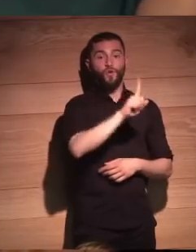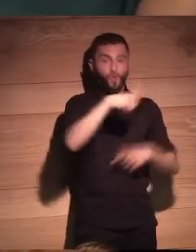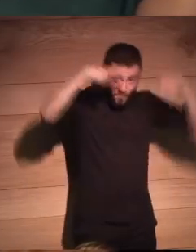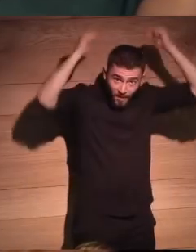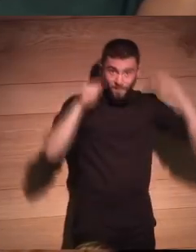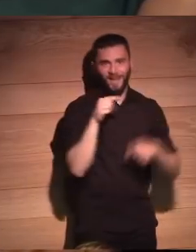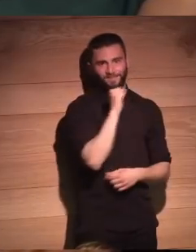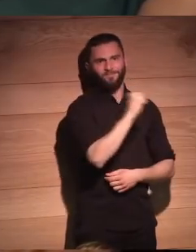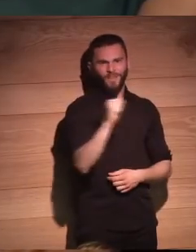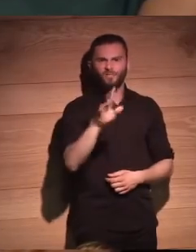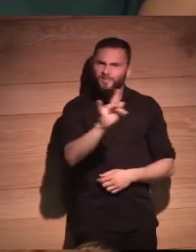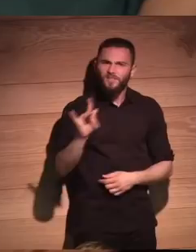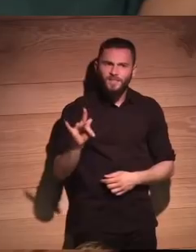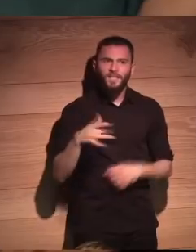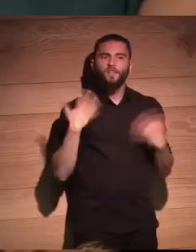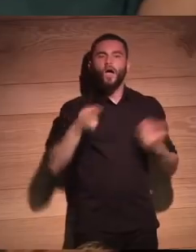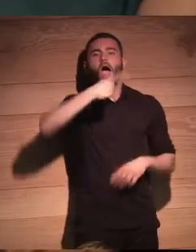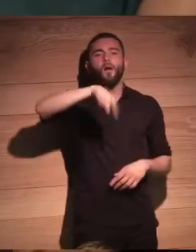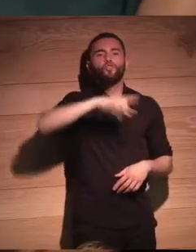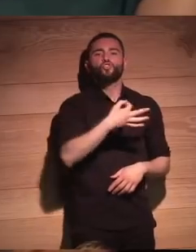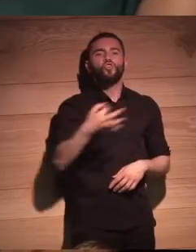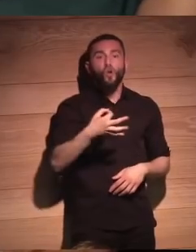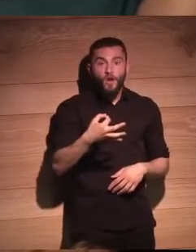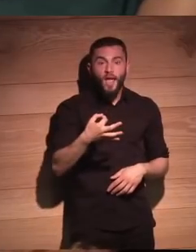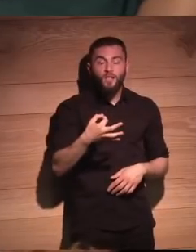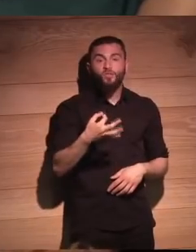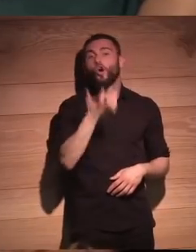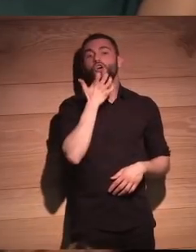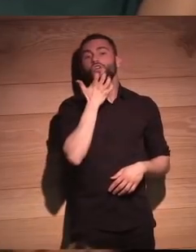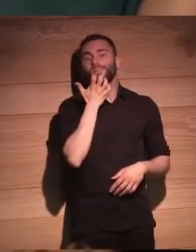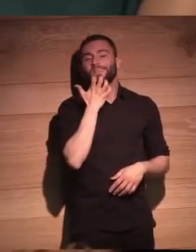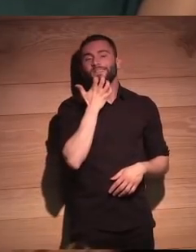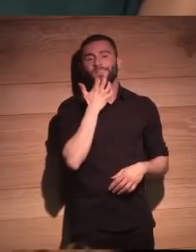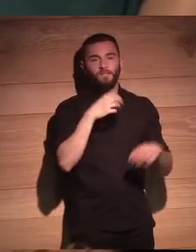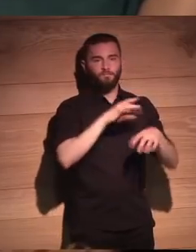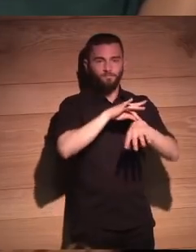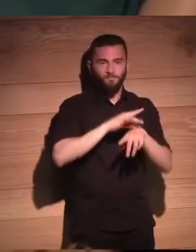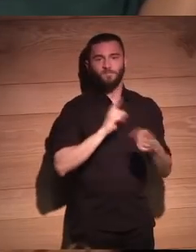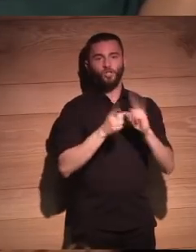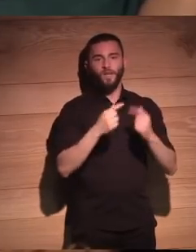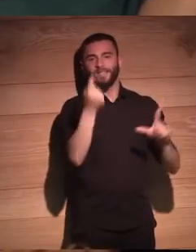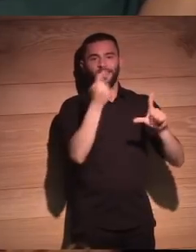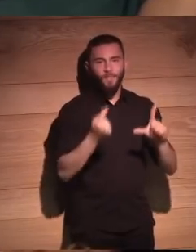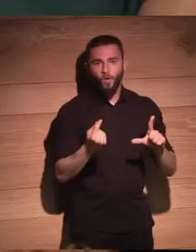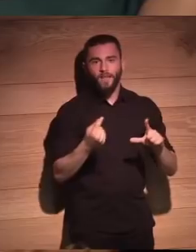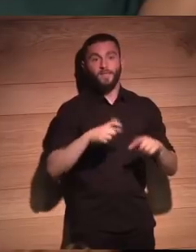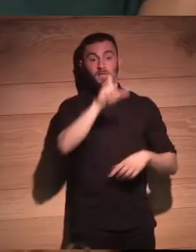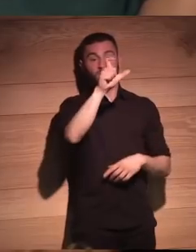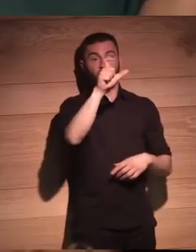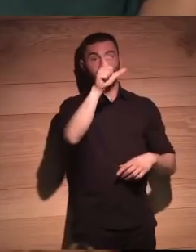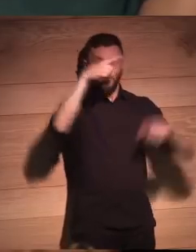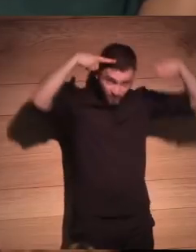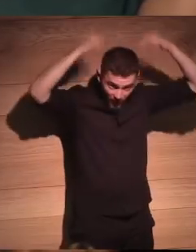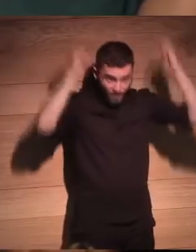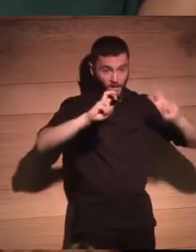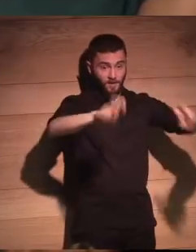Batman sí que mata personas. Entonces, ¿a vosotros os parece correcto que cuando una persona, un guionista y dibujante, reinterpreta el personaje,